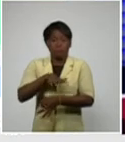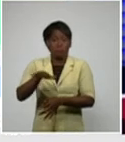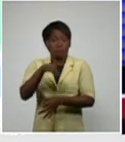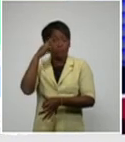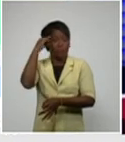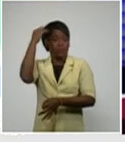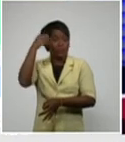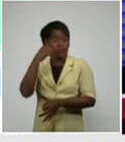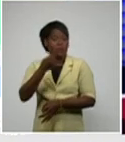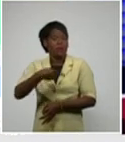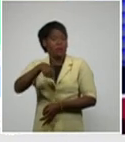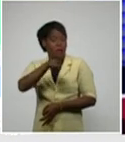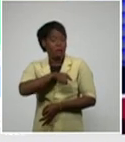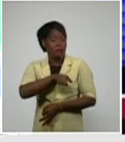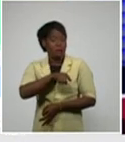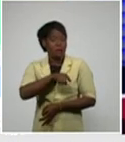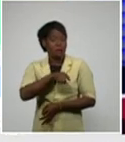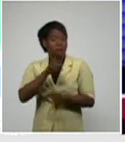nuevamente